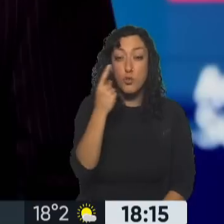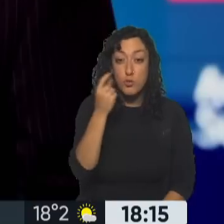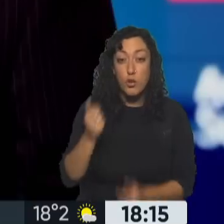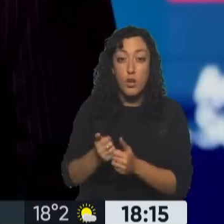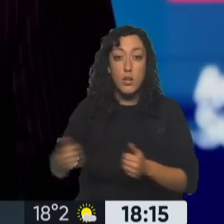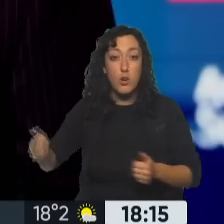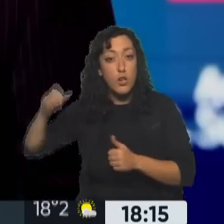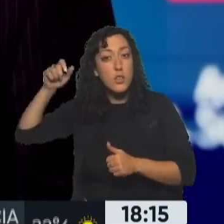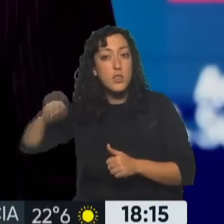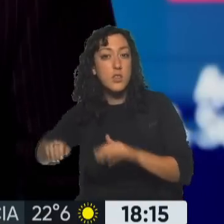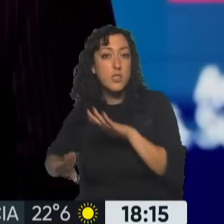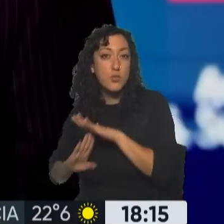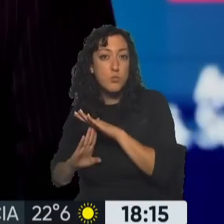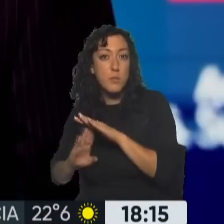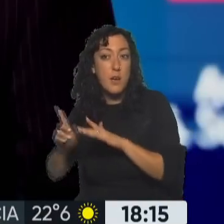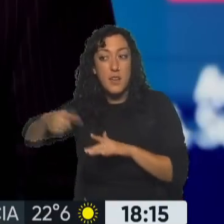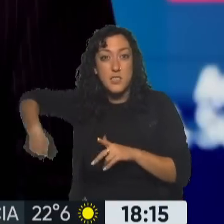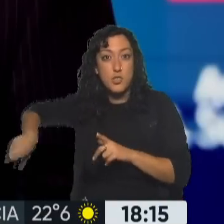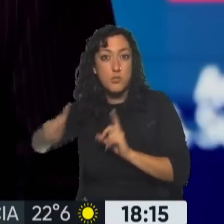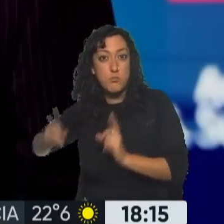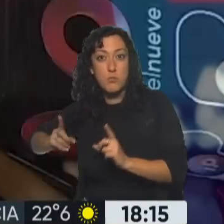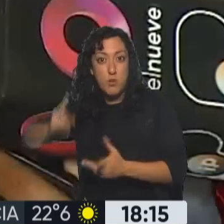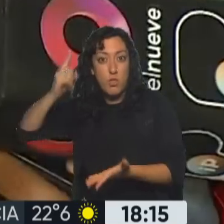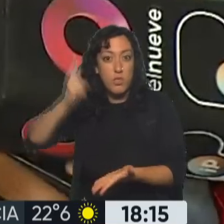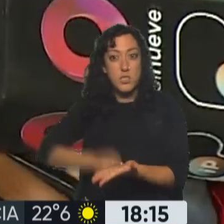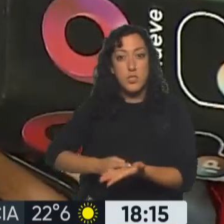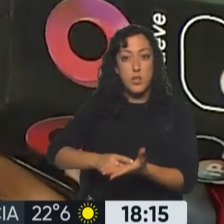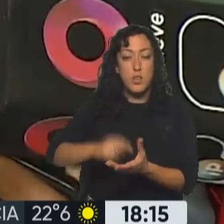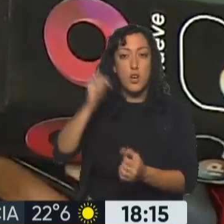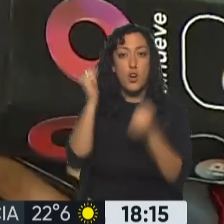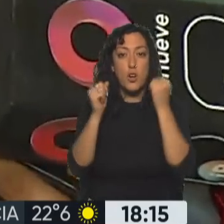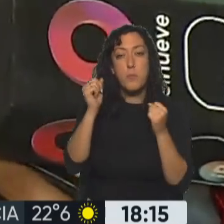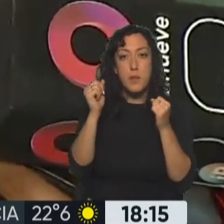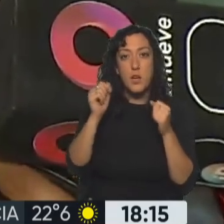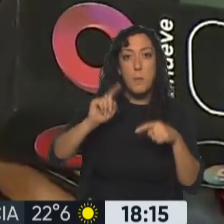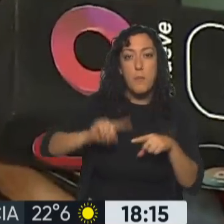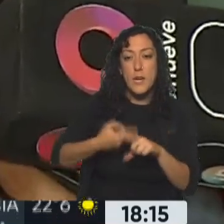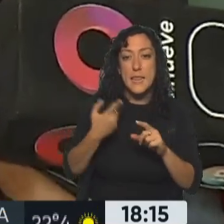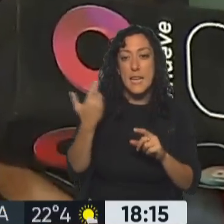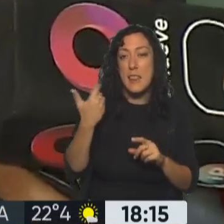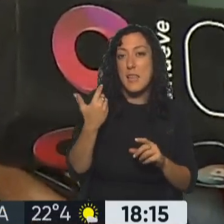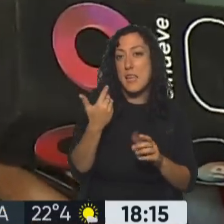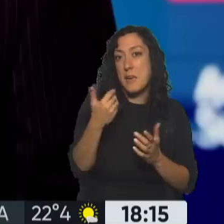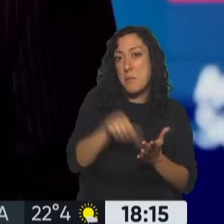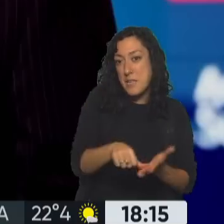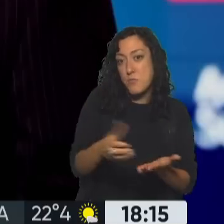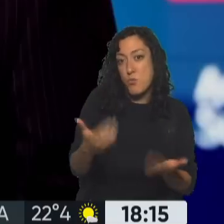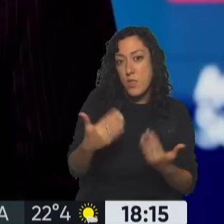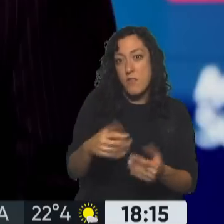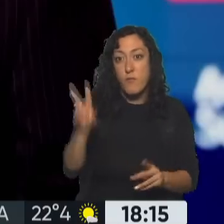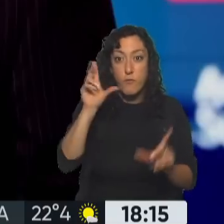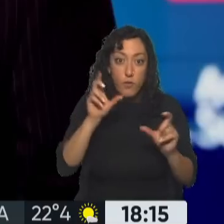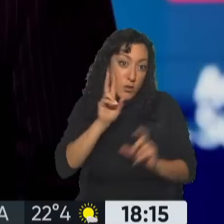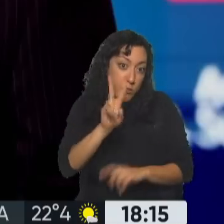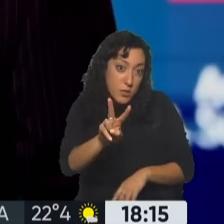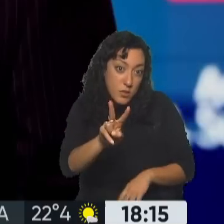Suprema, la Corte puede resolver cuál es la política económica de un país. Atención, ¿viste la foto? ¿No viste la foto? No la vi.